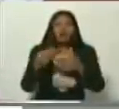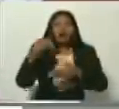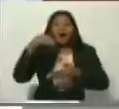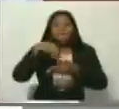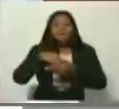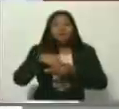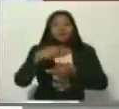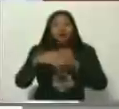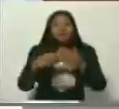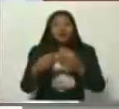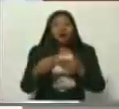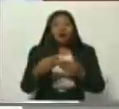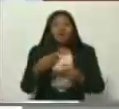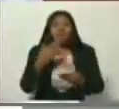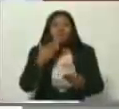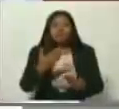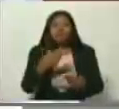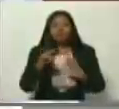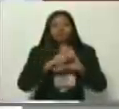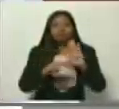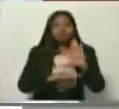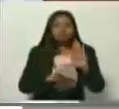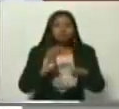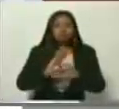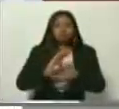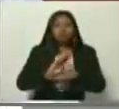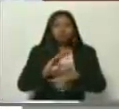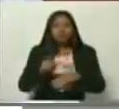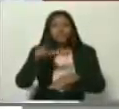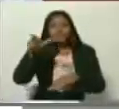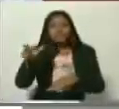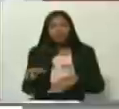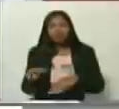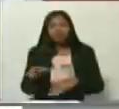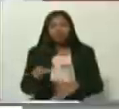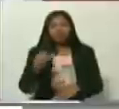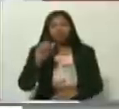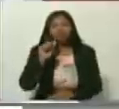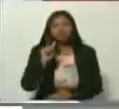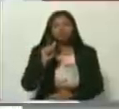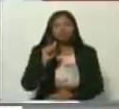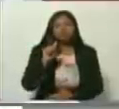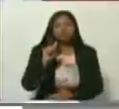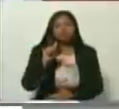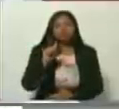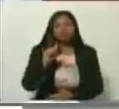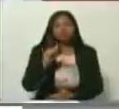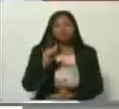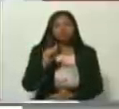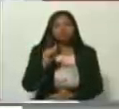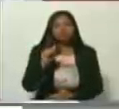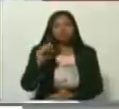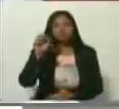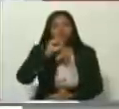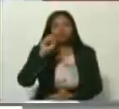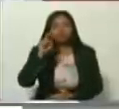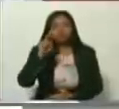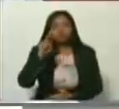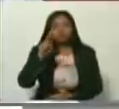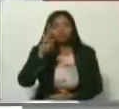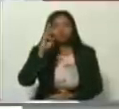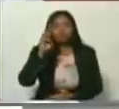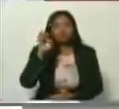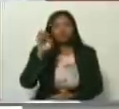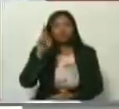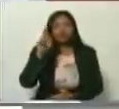interpuesta con solicitud de medida cautelar por el ciudadano Adolfo Ramón Superlano. Hay